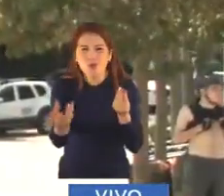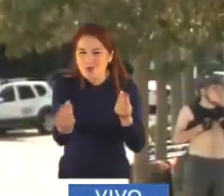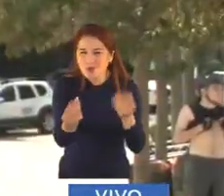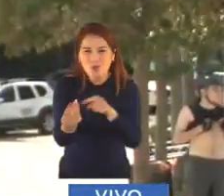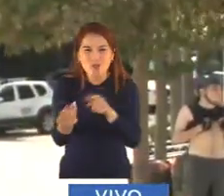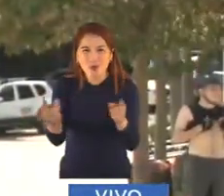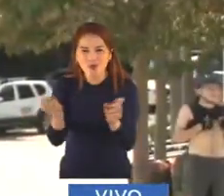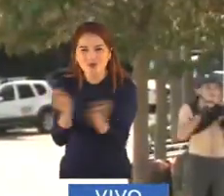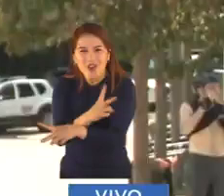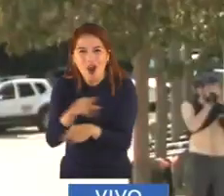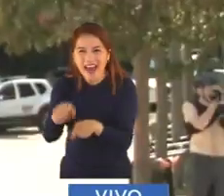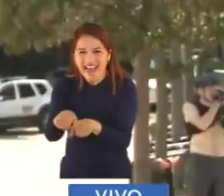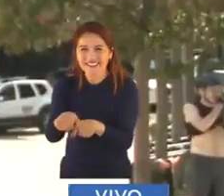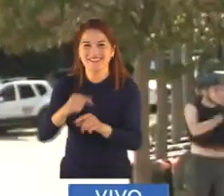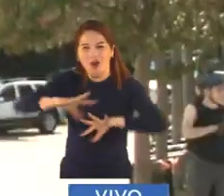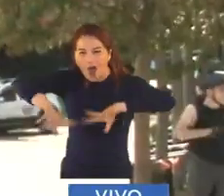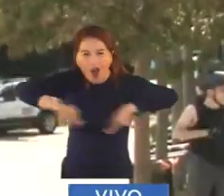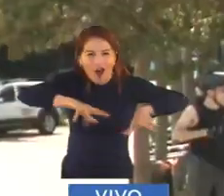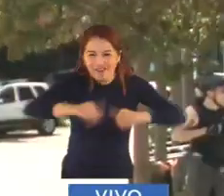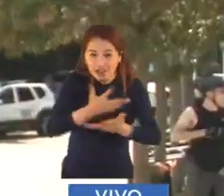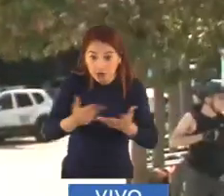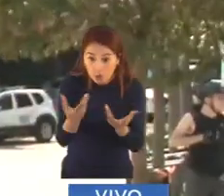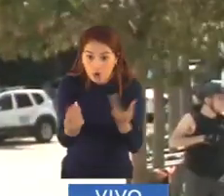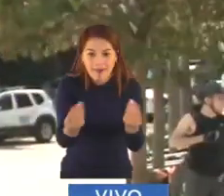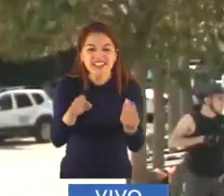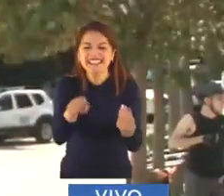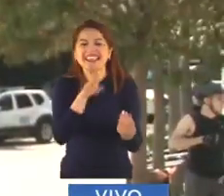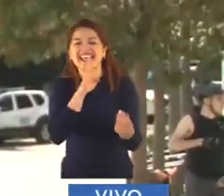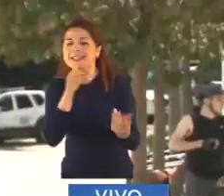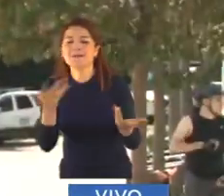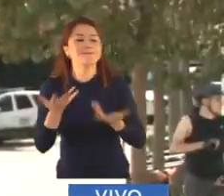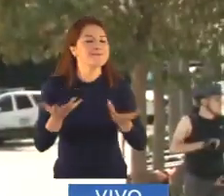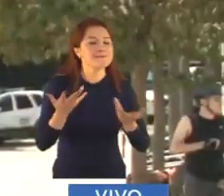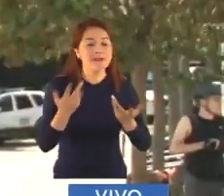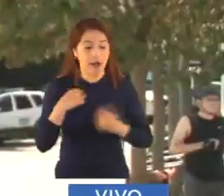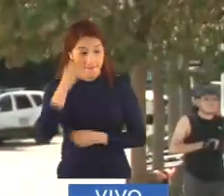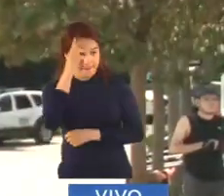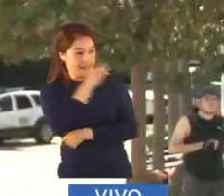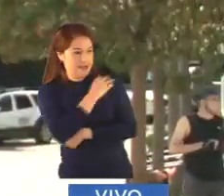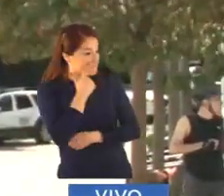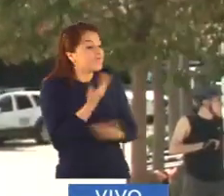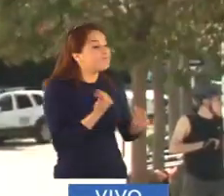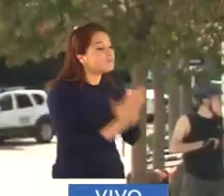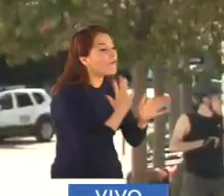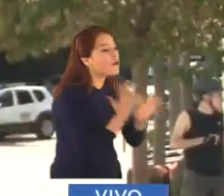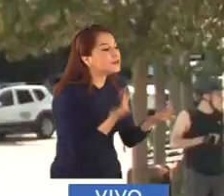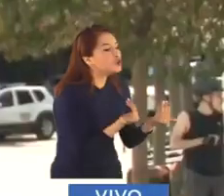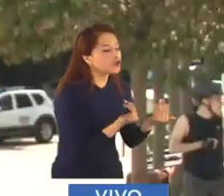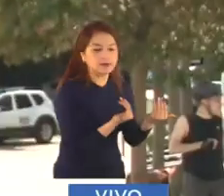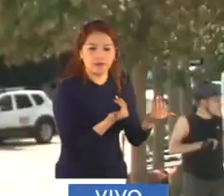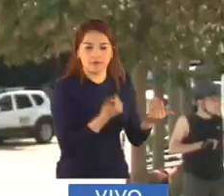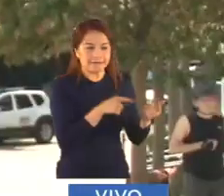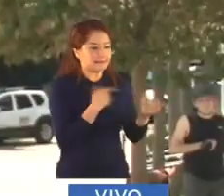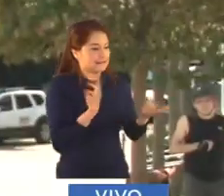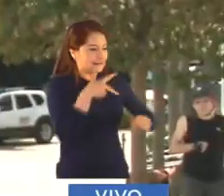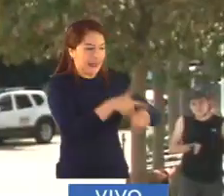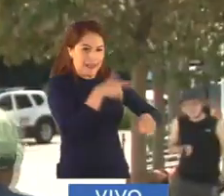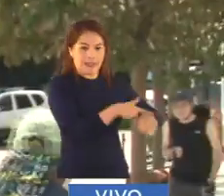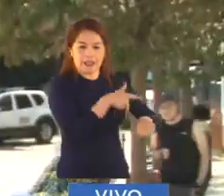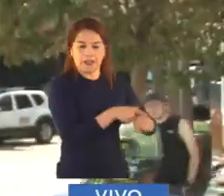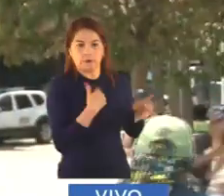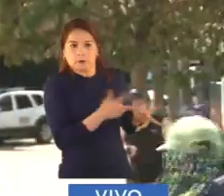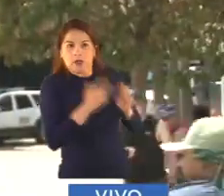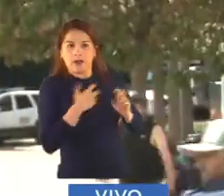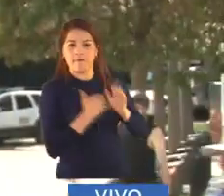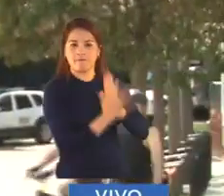zona. Lo que ha dicho el ejército a través de un comunicado, específicamente la séptima división, es que ya están